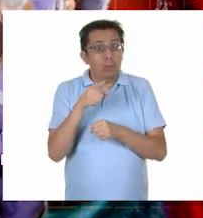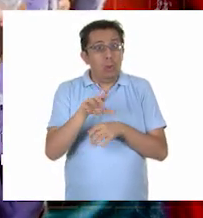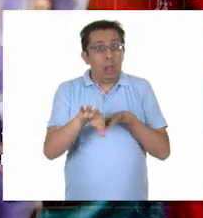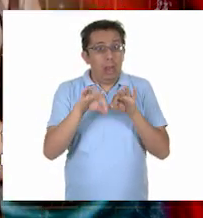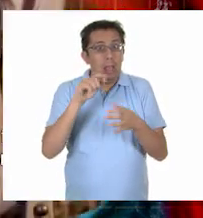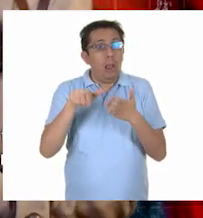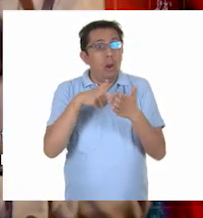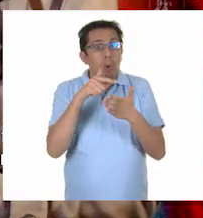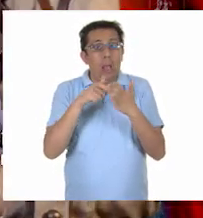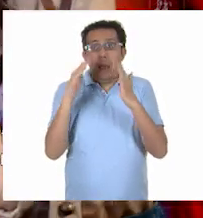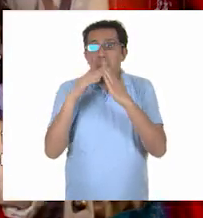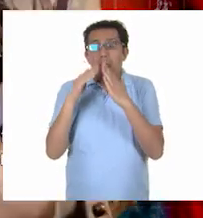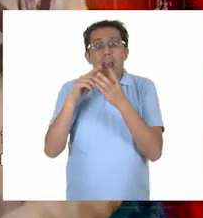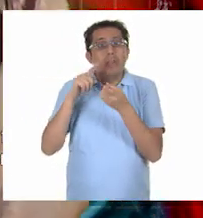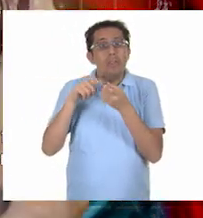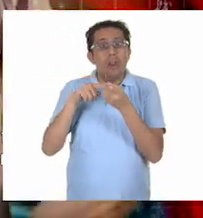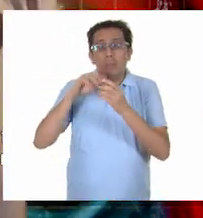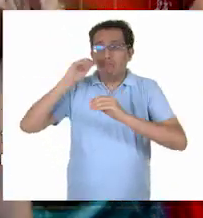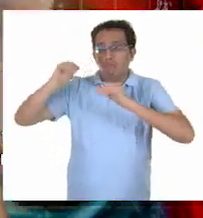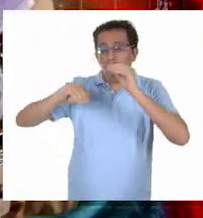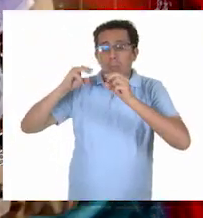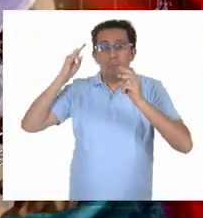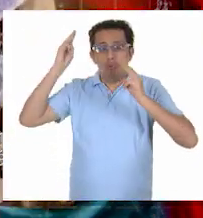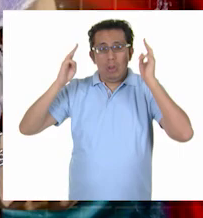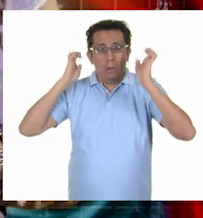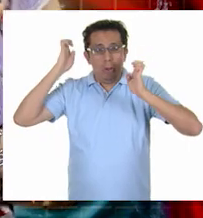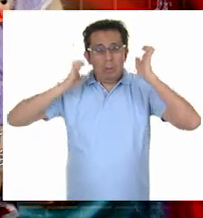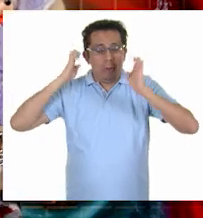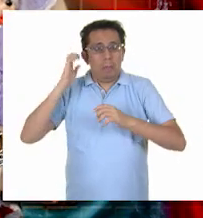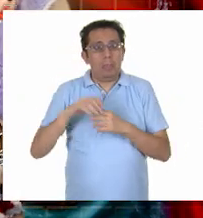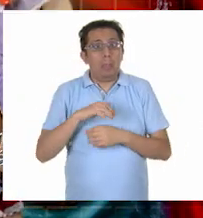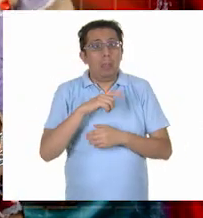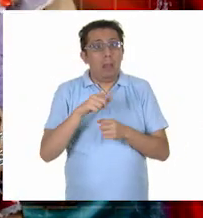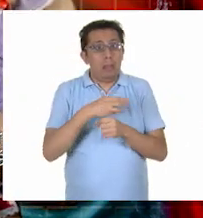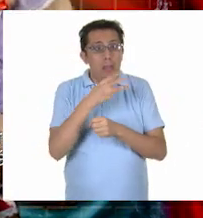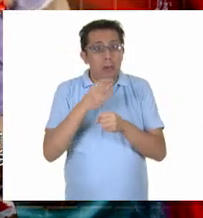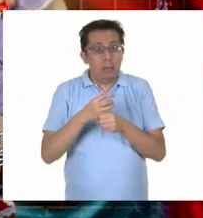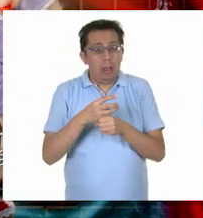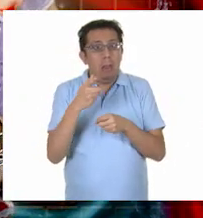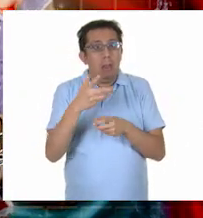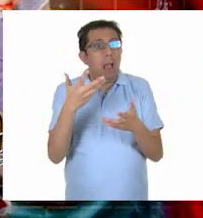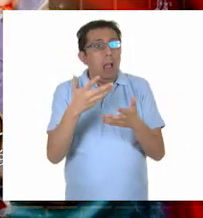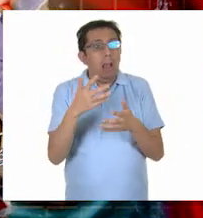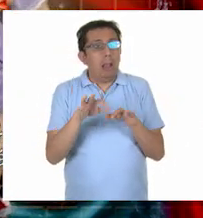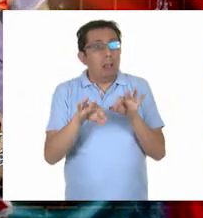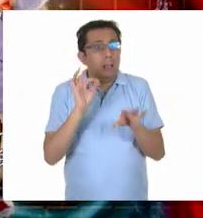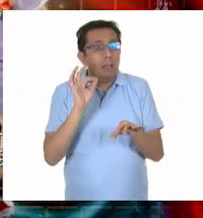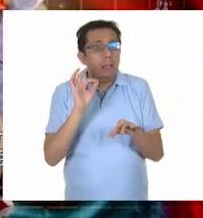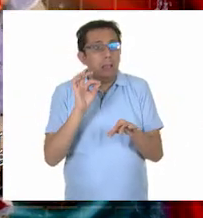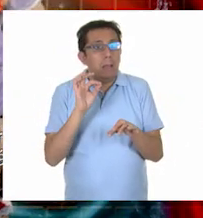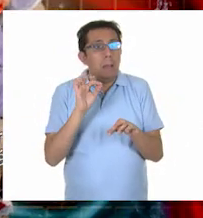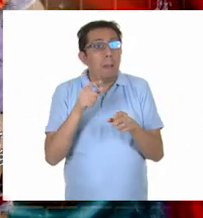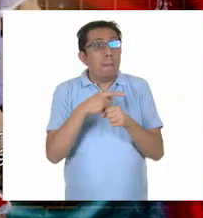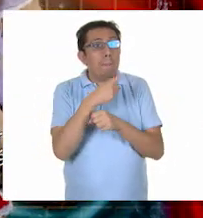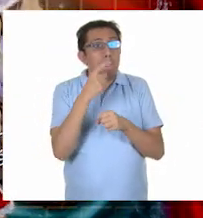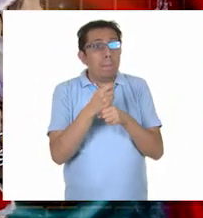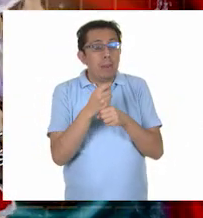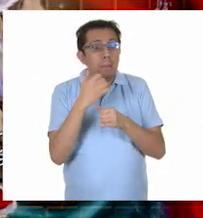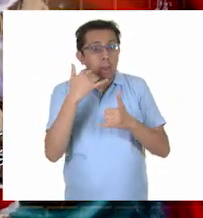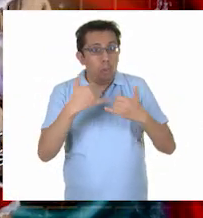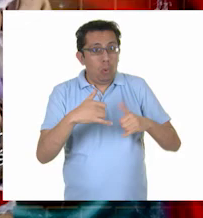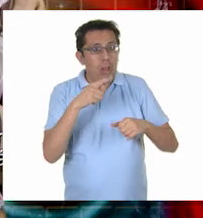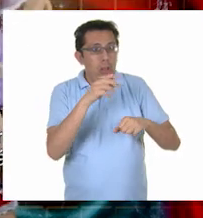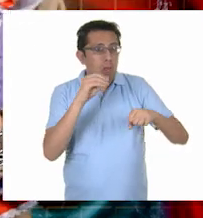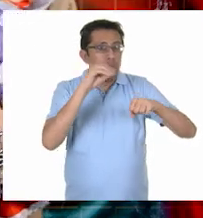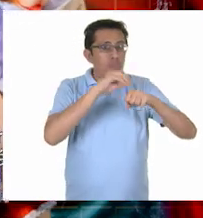elige el lugar de tu casa en donde harás tu exposición. Paso número 3, elige cuál será el primer juguete de tu